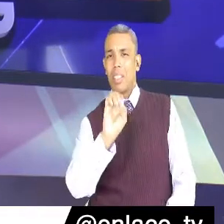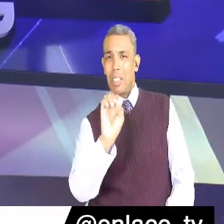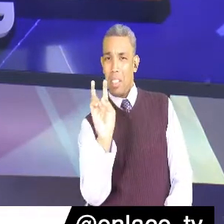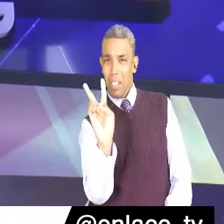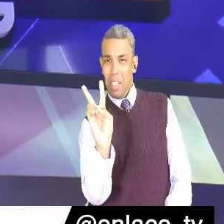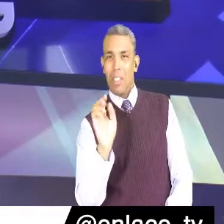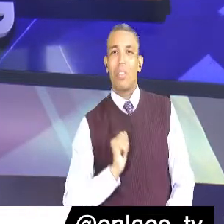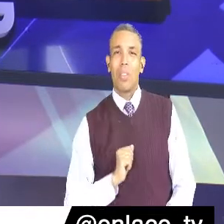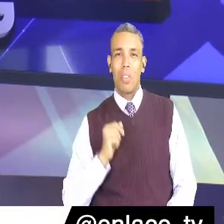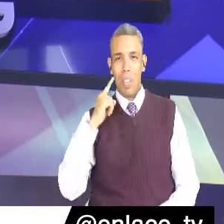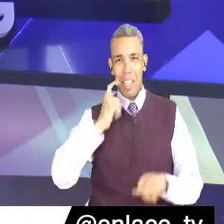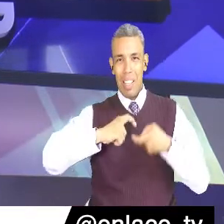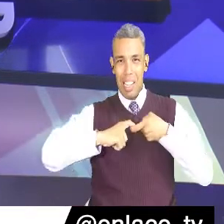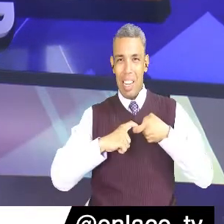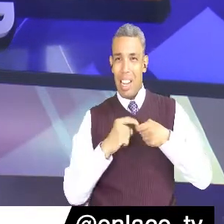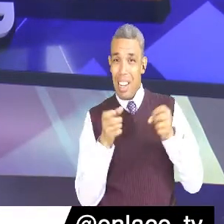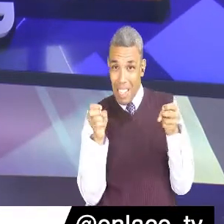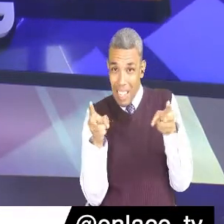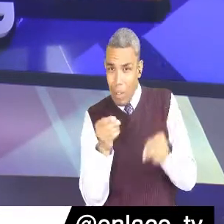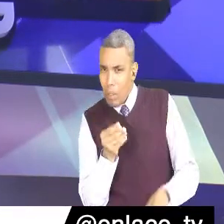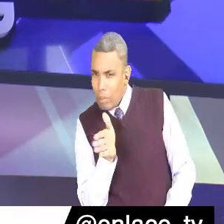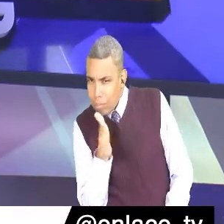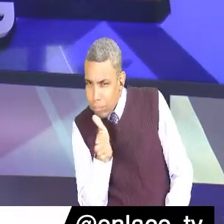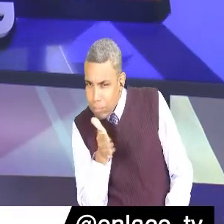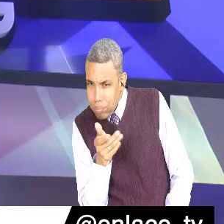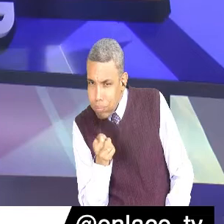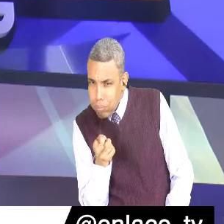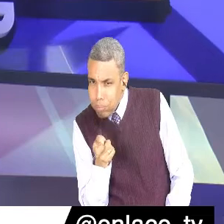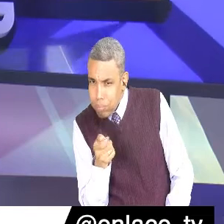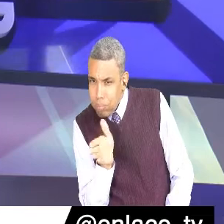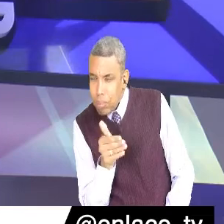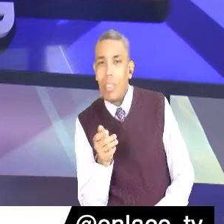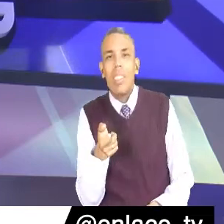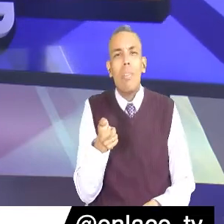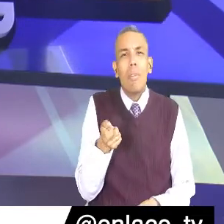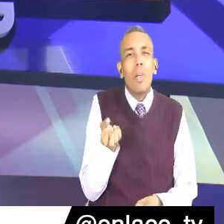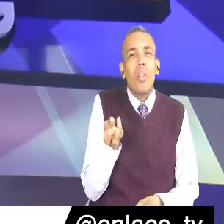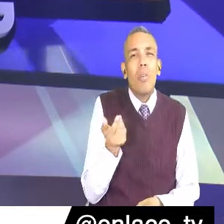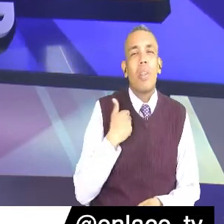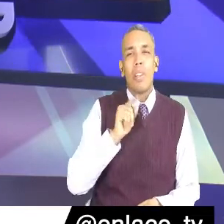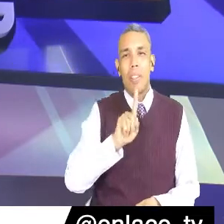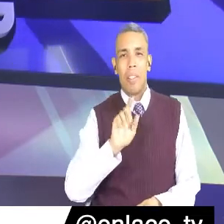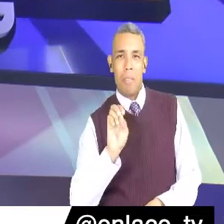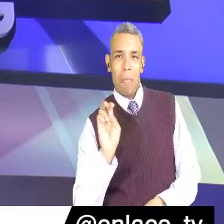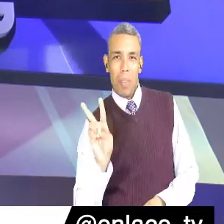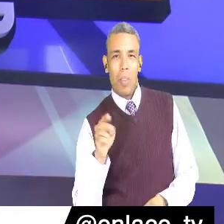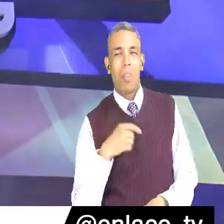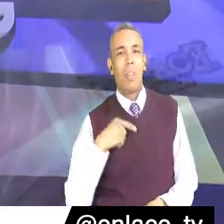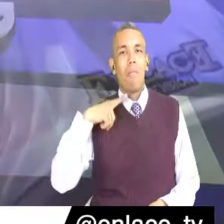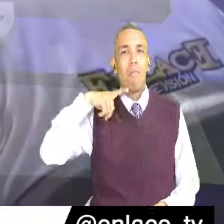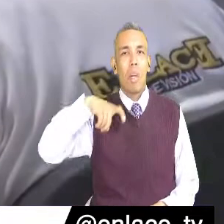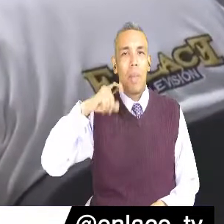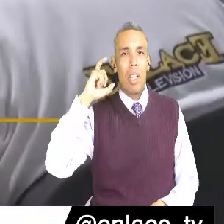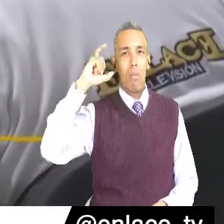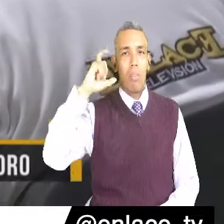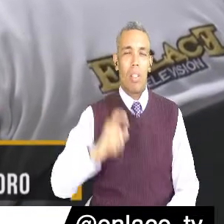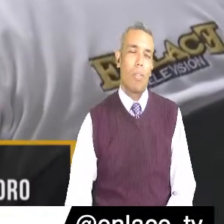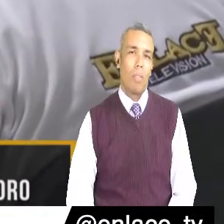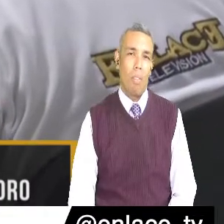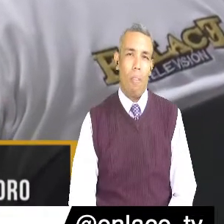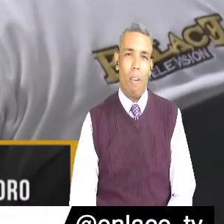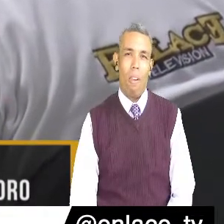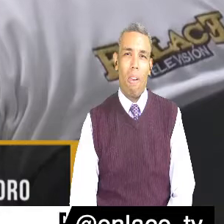la televisión de los barranqueños, Enlace Televisión, está en el Gran Santander. Estará en Cúcuta y en Bucaramanga. A partir de este